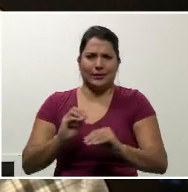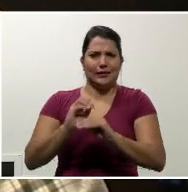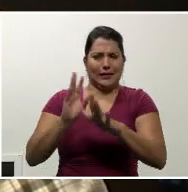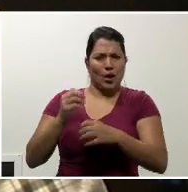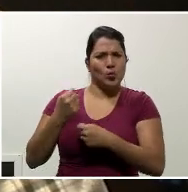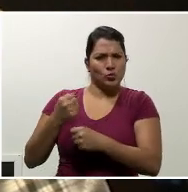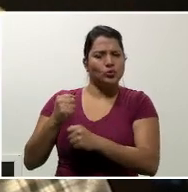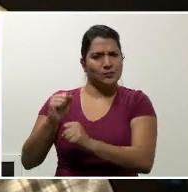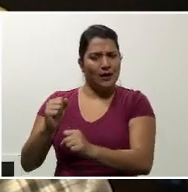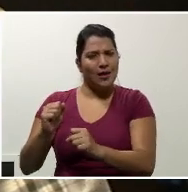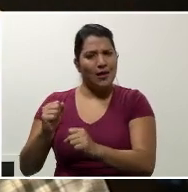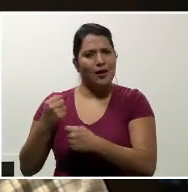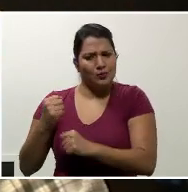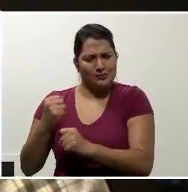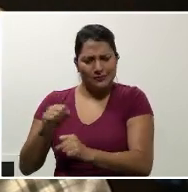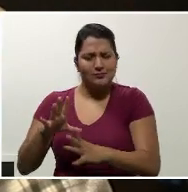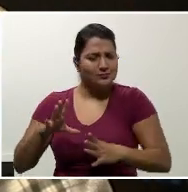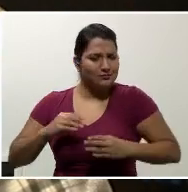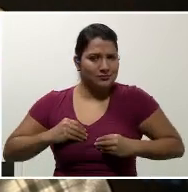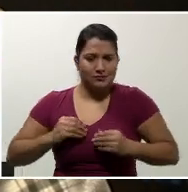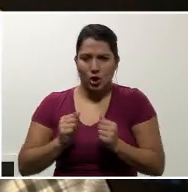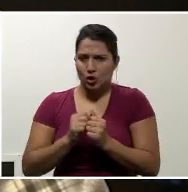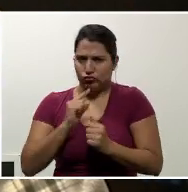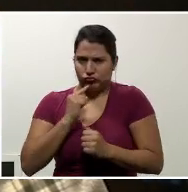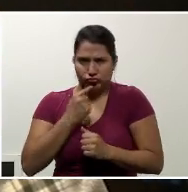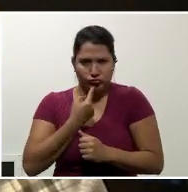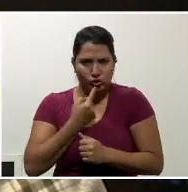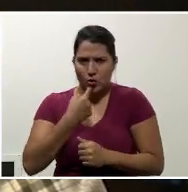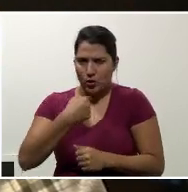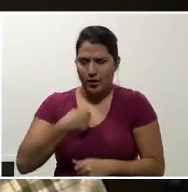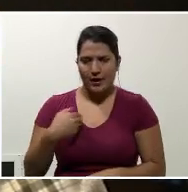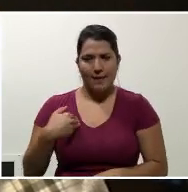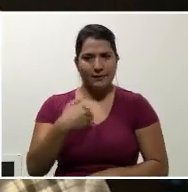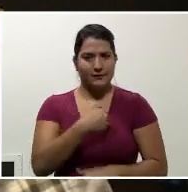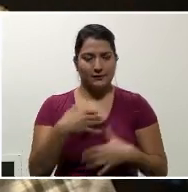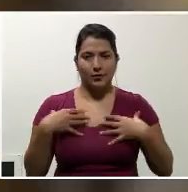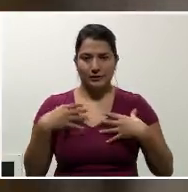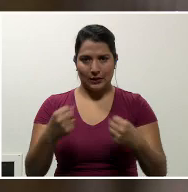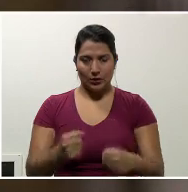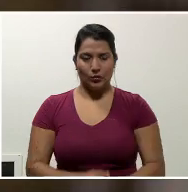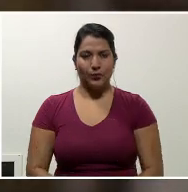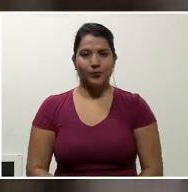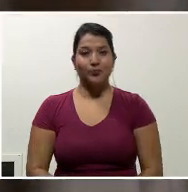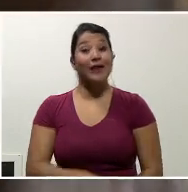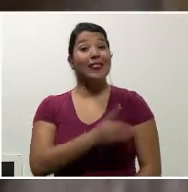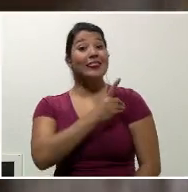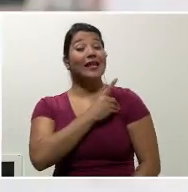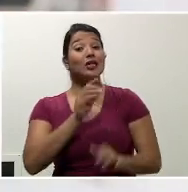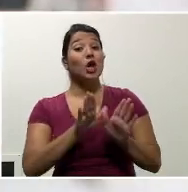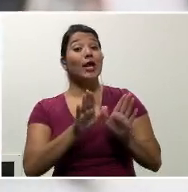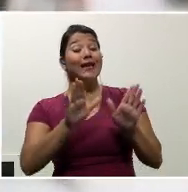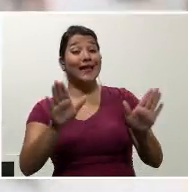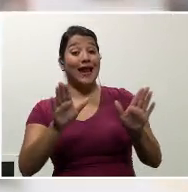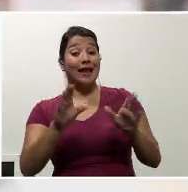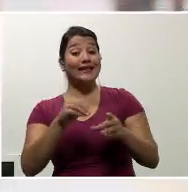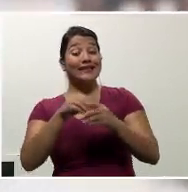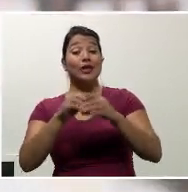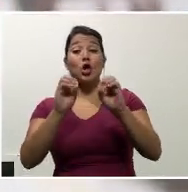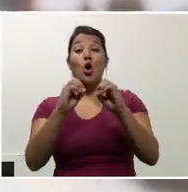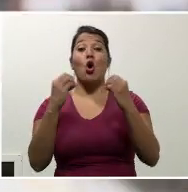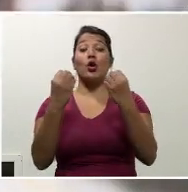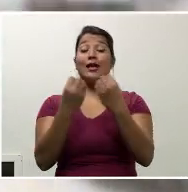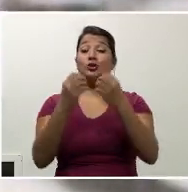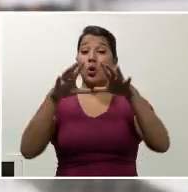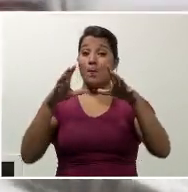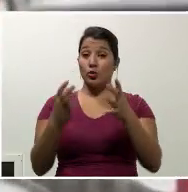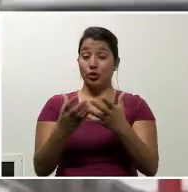que atenderá con seriedad las recomendaciones que nos dé el Ministerio de Salud. El director general de la Organización Mundial de la